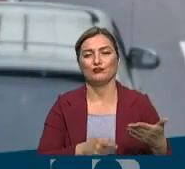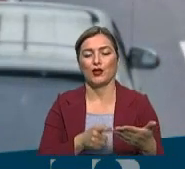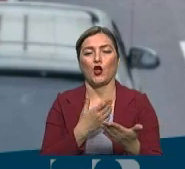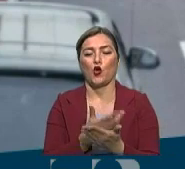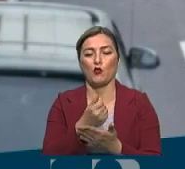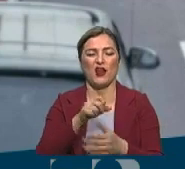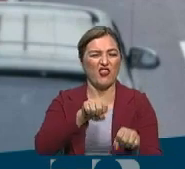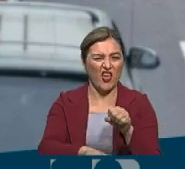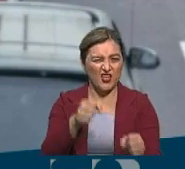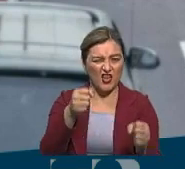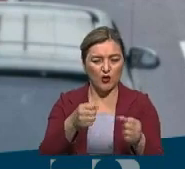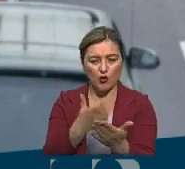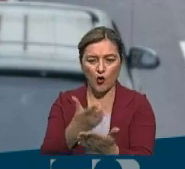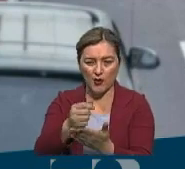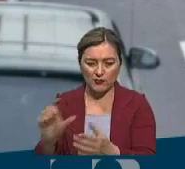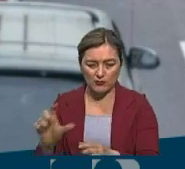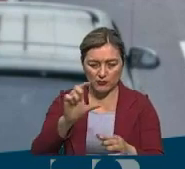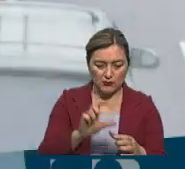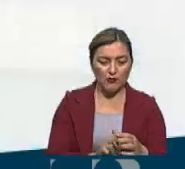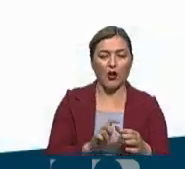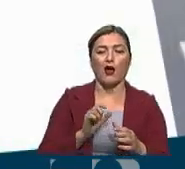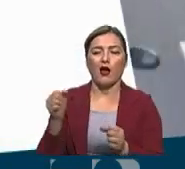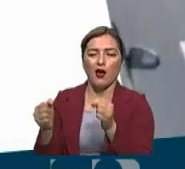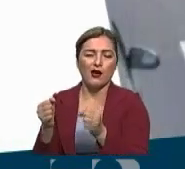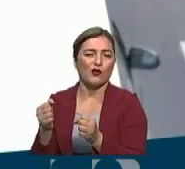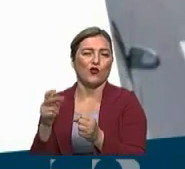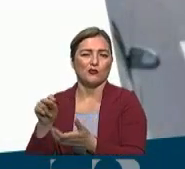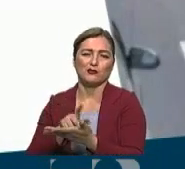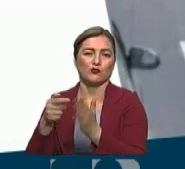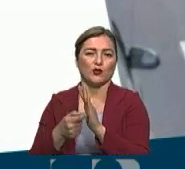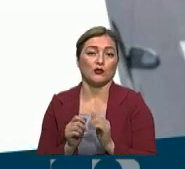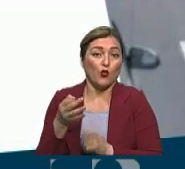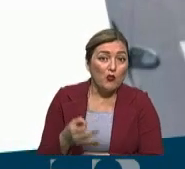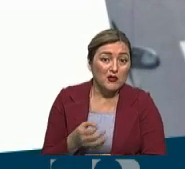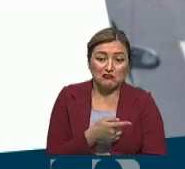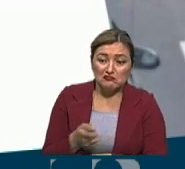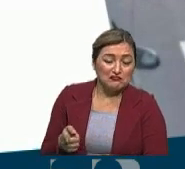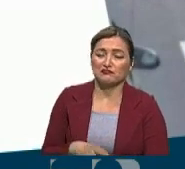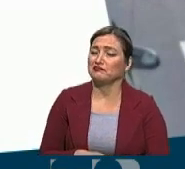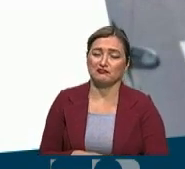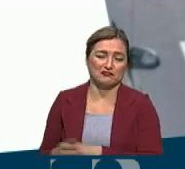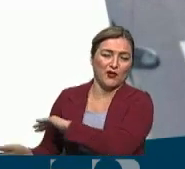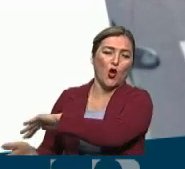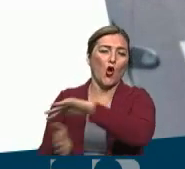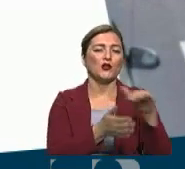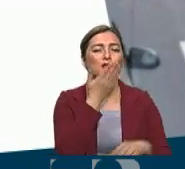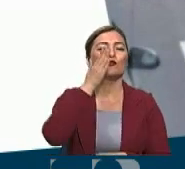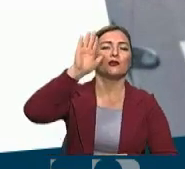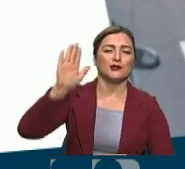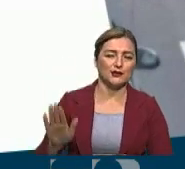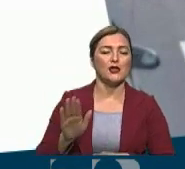de vehículos, aunque esto no se ha cumplido aún. También prometieron que la Agencia Nacional de Tránsito y el Ministerio de